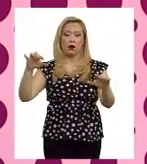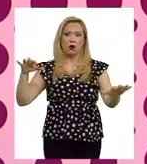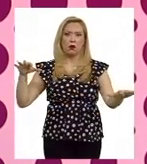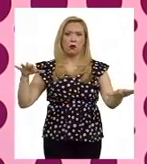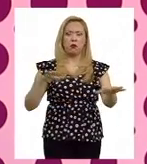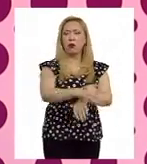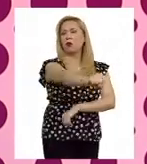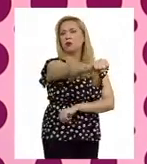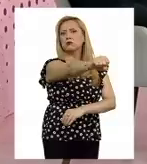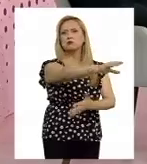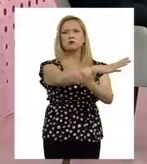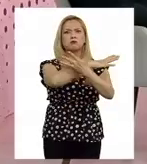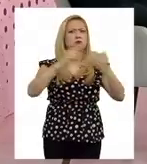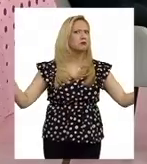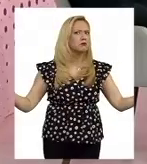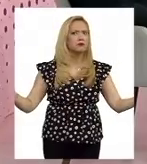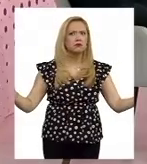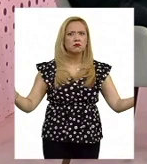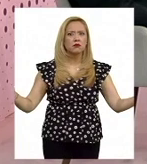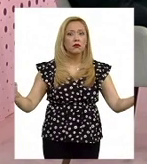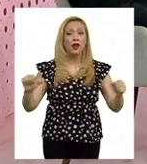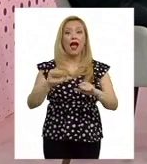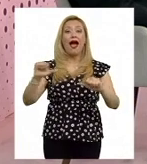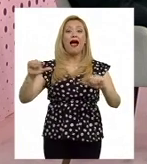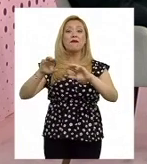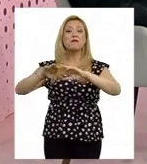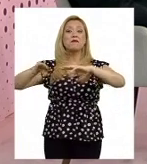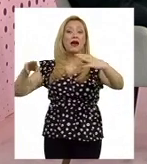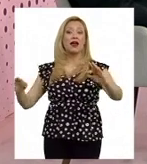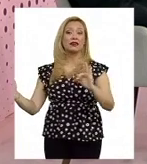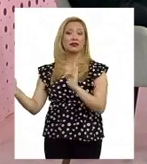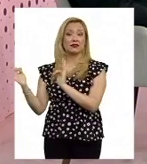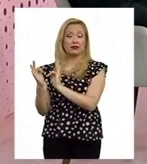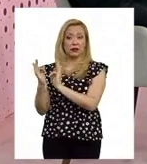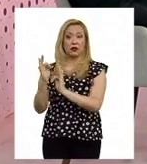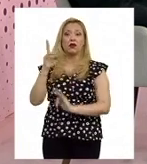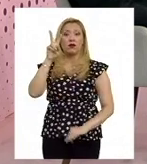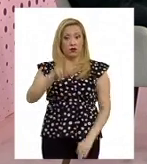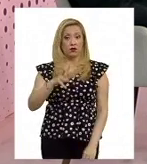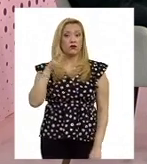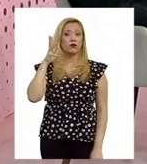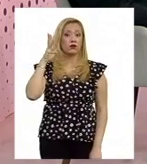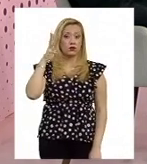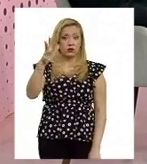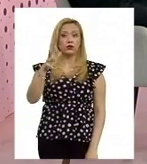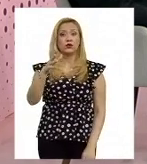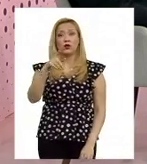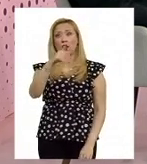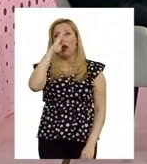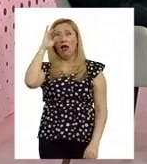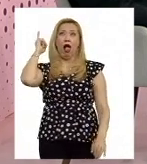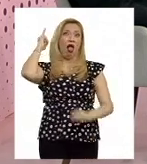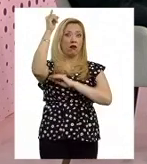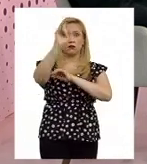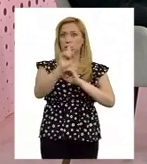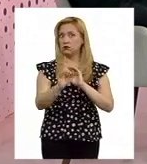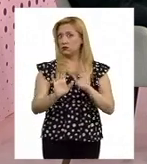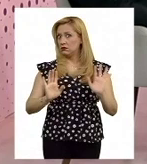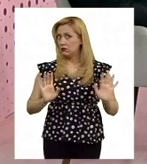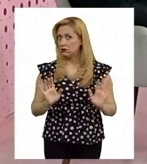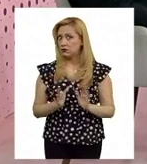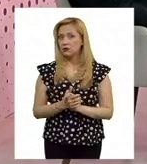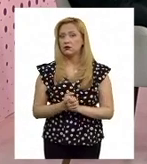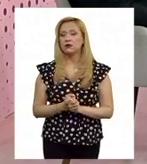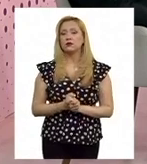muchísimas ciudades costeras. José Manuel, brevemente, porque no tenemos tanto tiempo